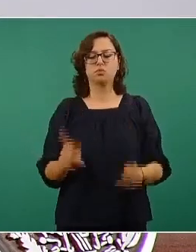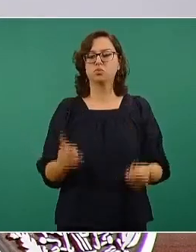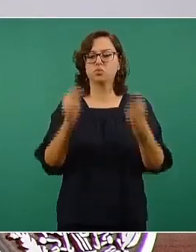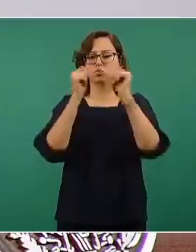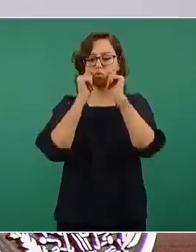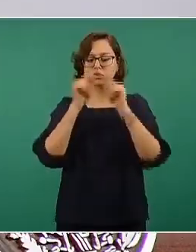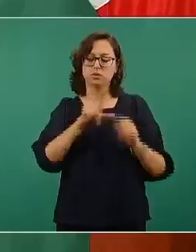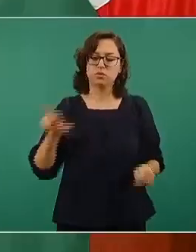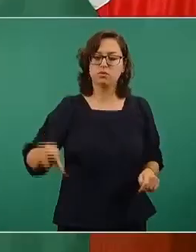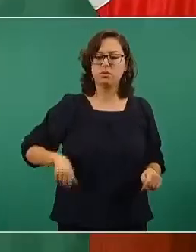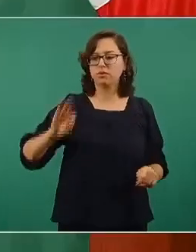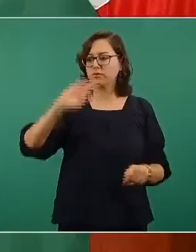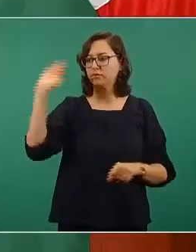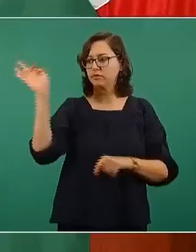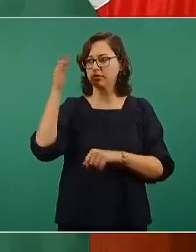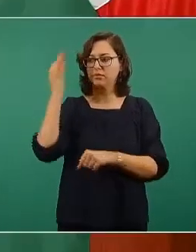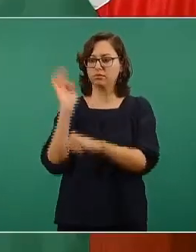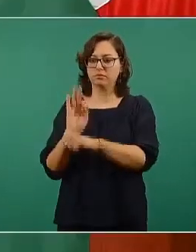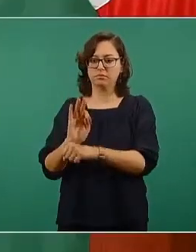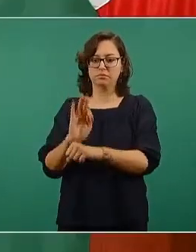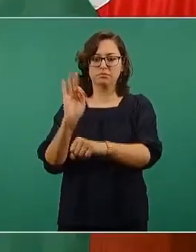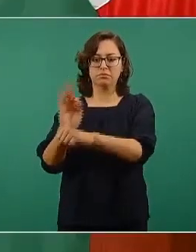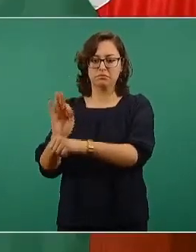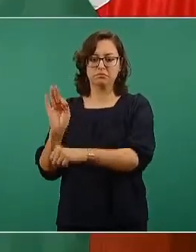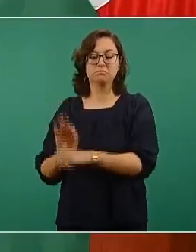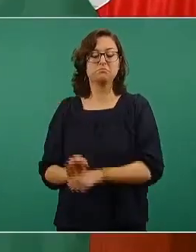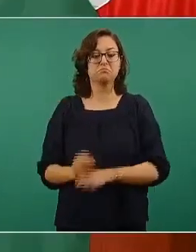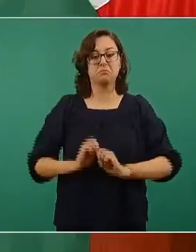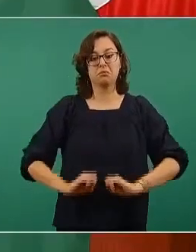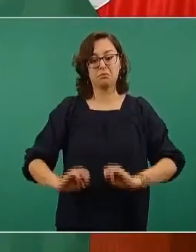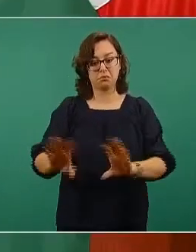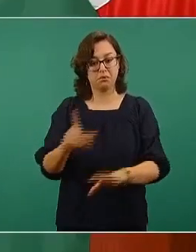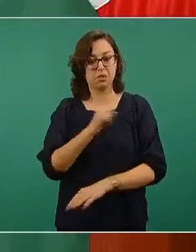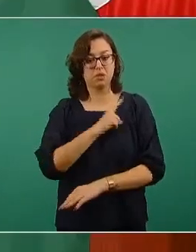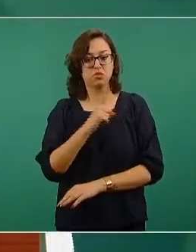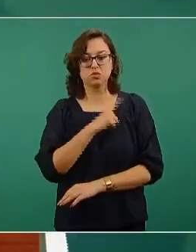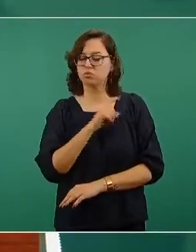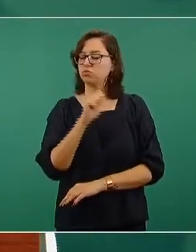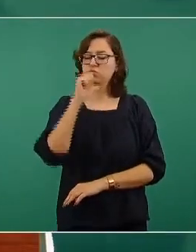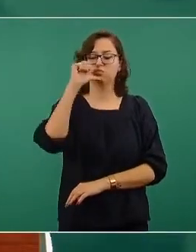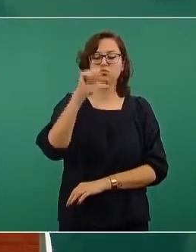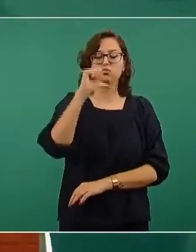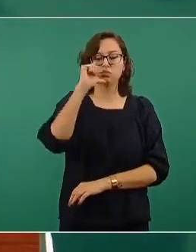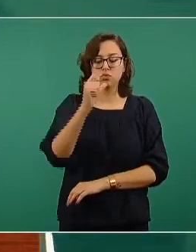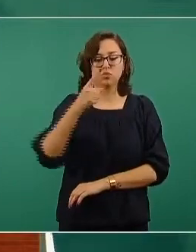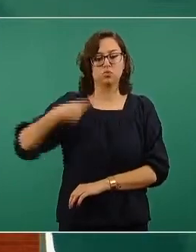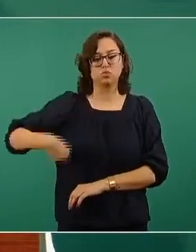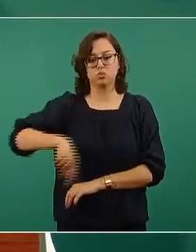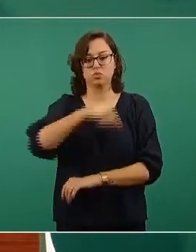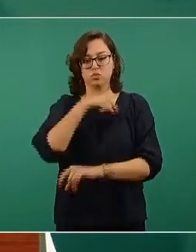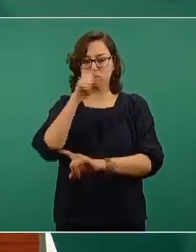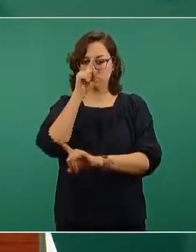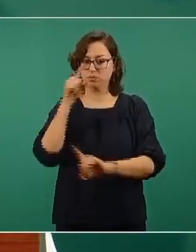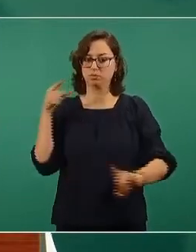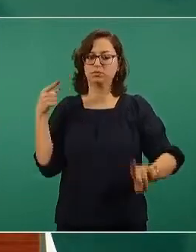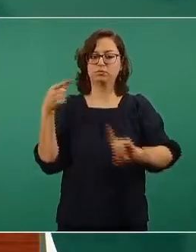Las instituciones de seguridad del Gobierno de México centramos nuestros esfuerzos en proteger a los